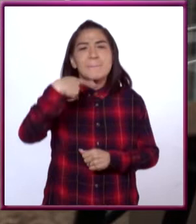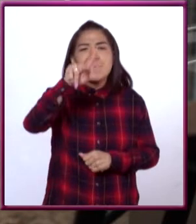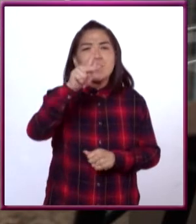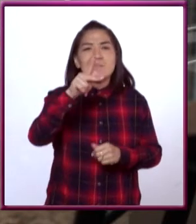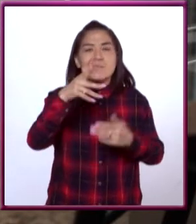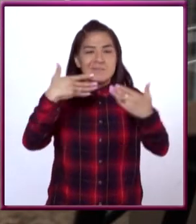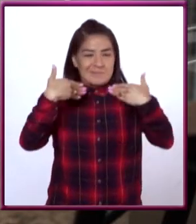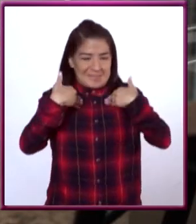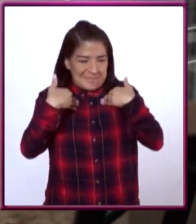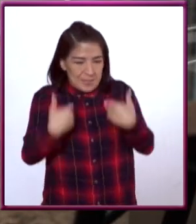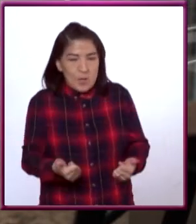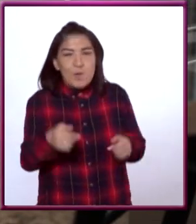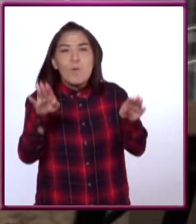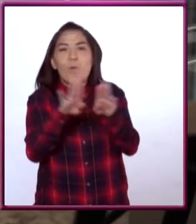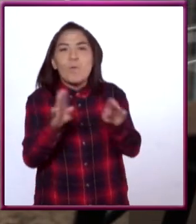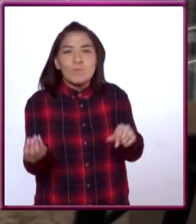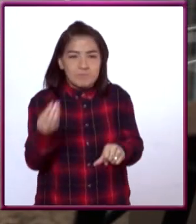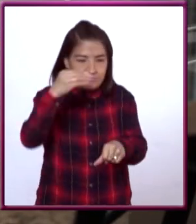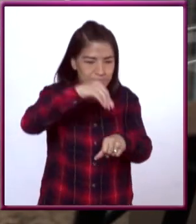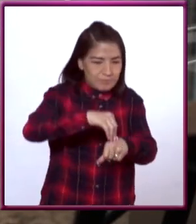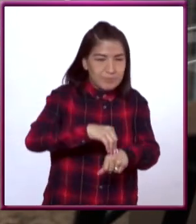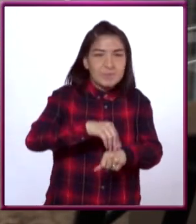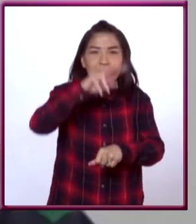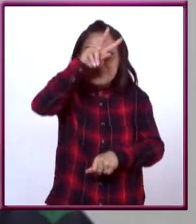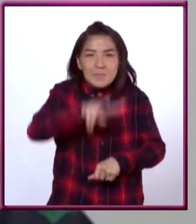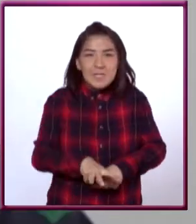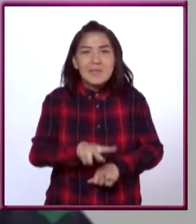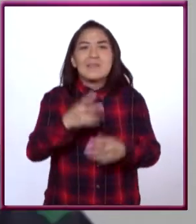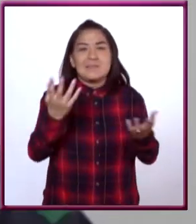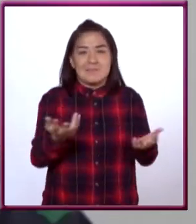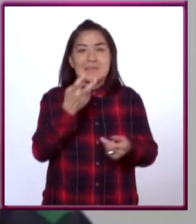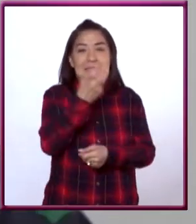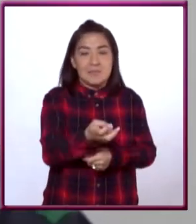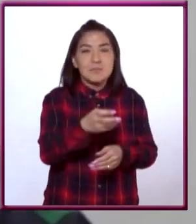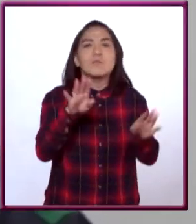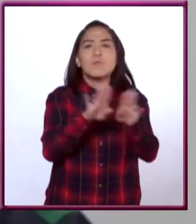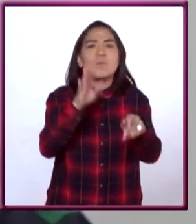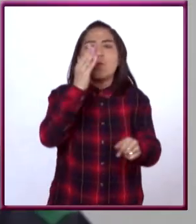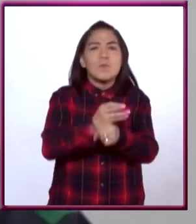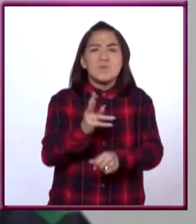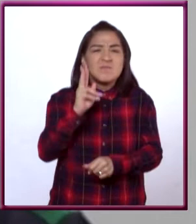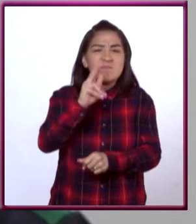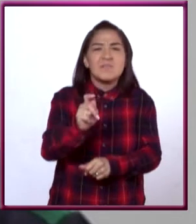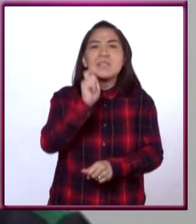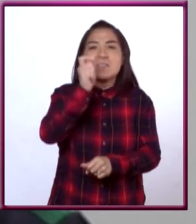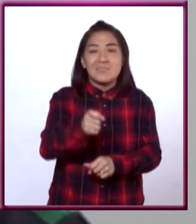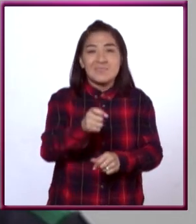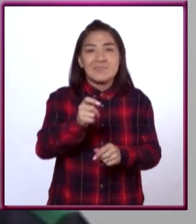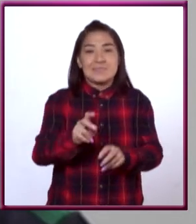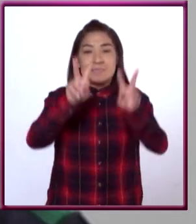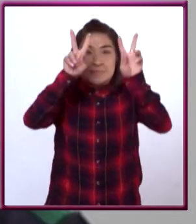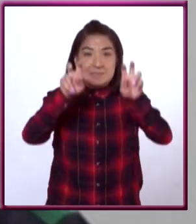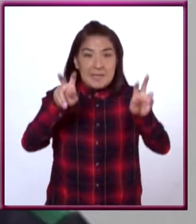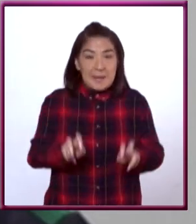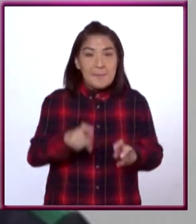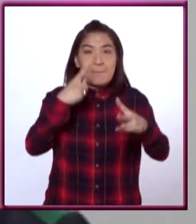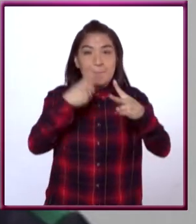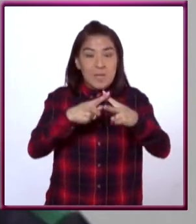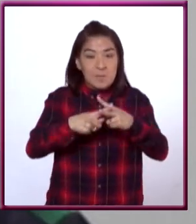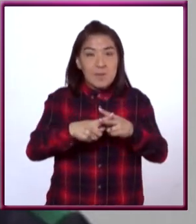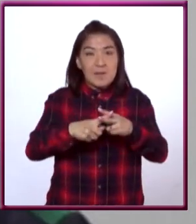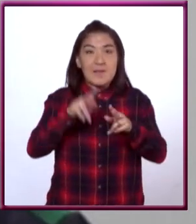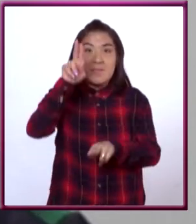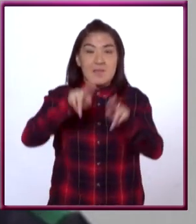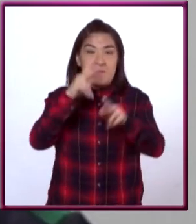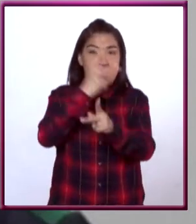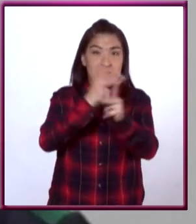no entendemos la aplicación real. Mucho de lo que se va a ver en los temas de matemáticas a